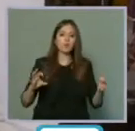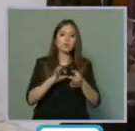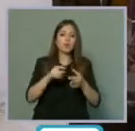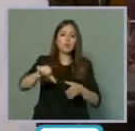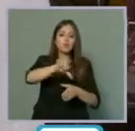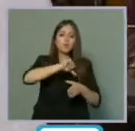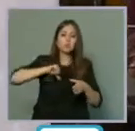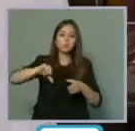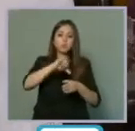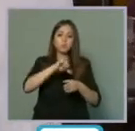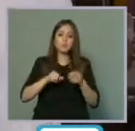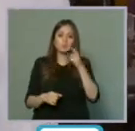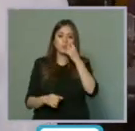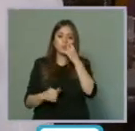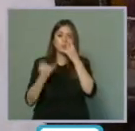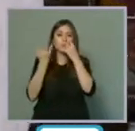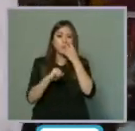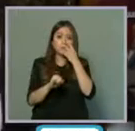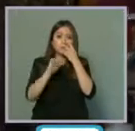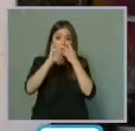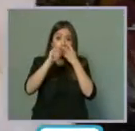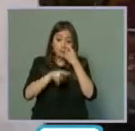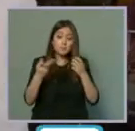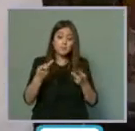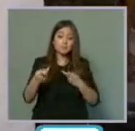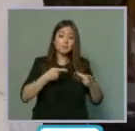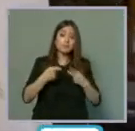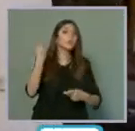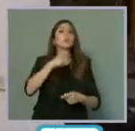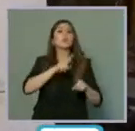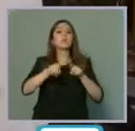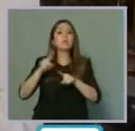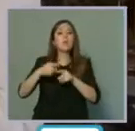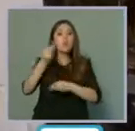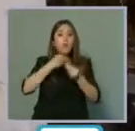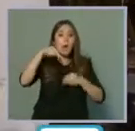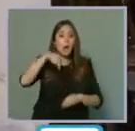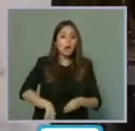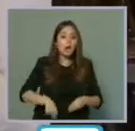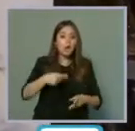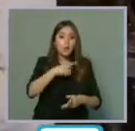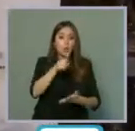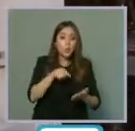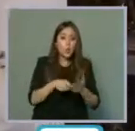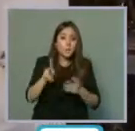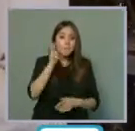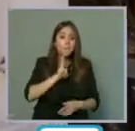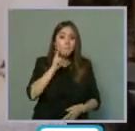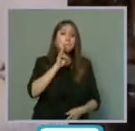bebida. No me digas. Sí. ¿Y todas esas delicias aquí se preparan? Sí, ustedes pueden venir y